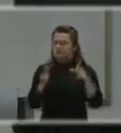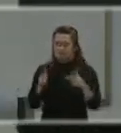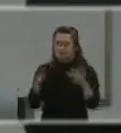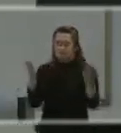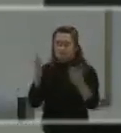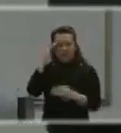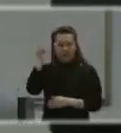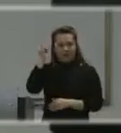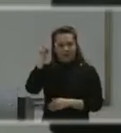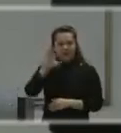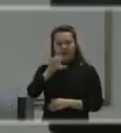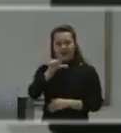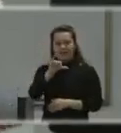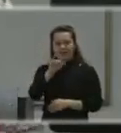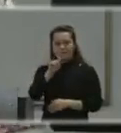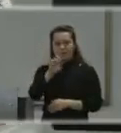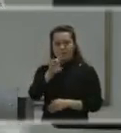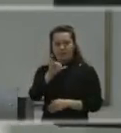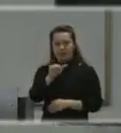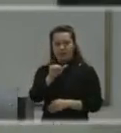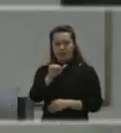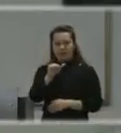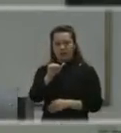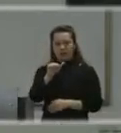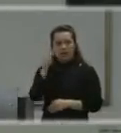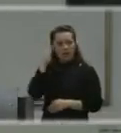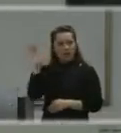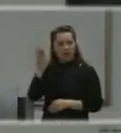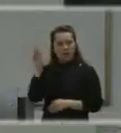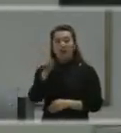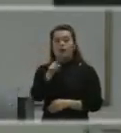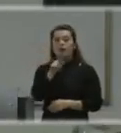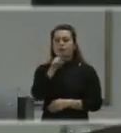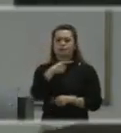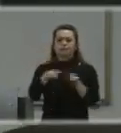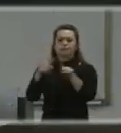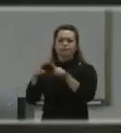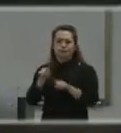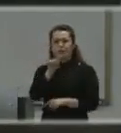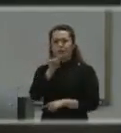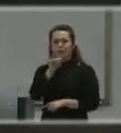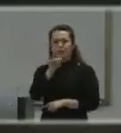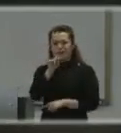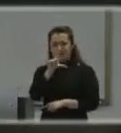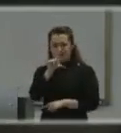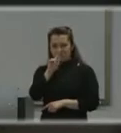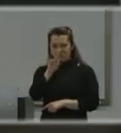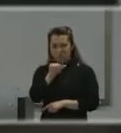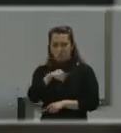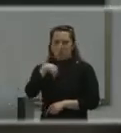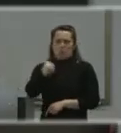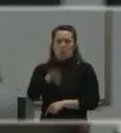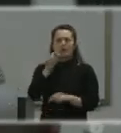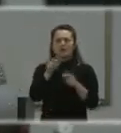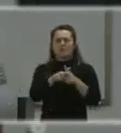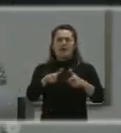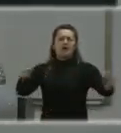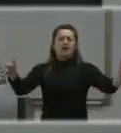California, se esterilizaron miles de personas, en Finlandia más de cientos de miles de